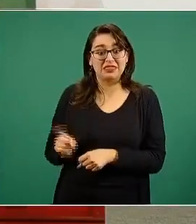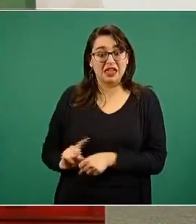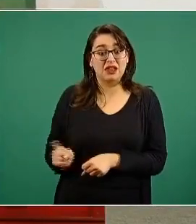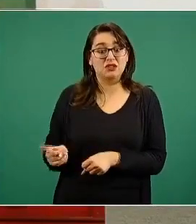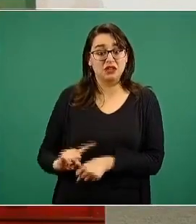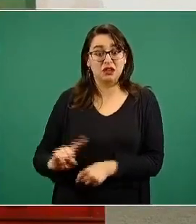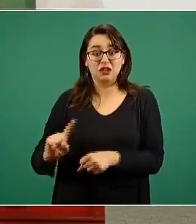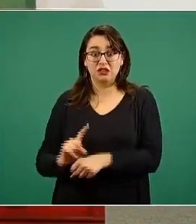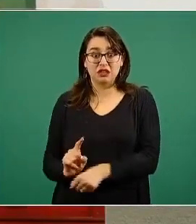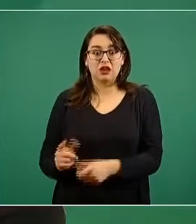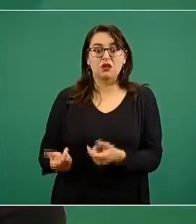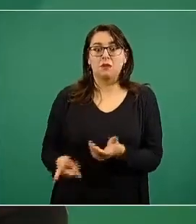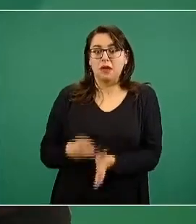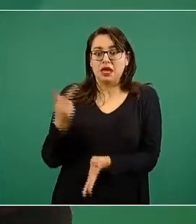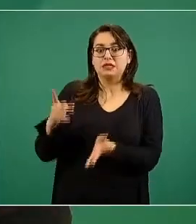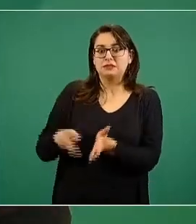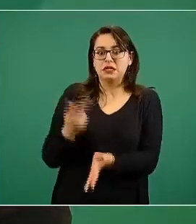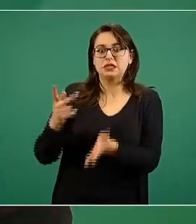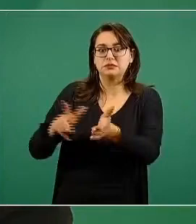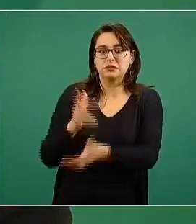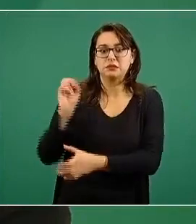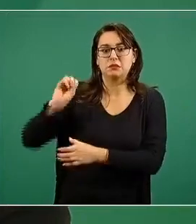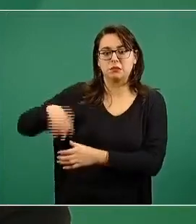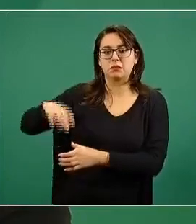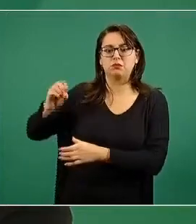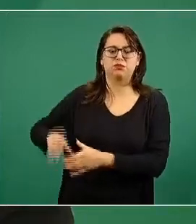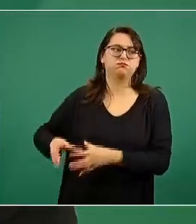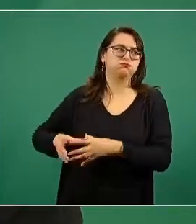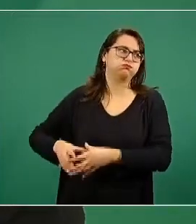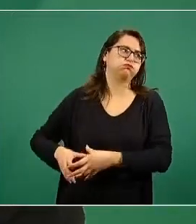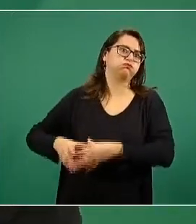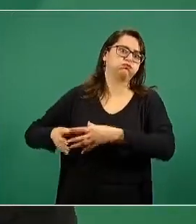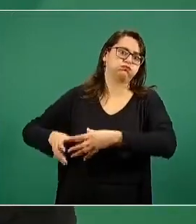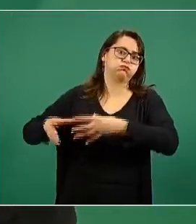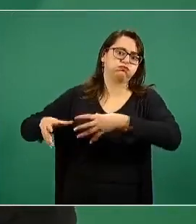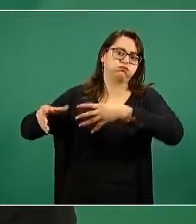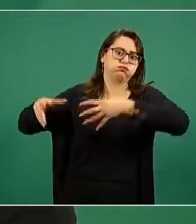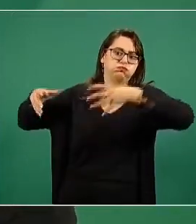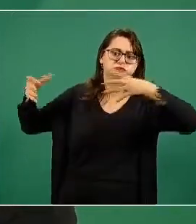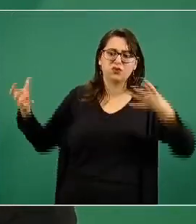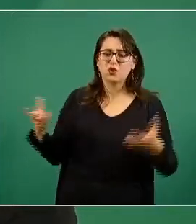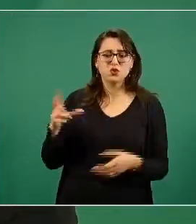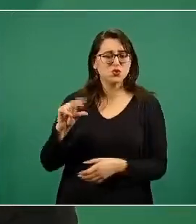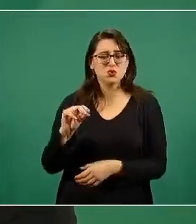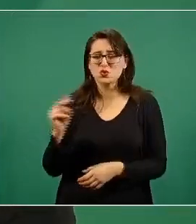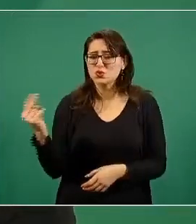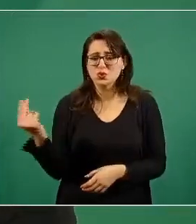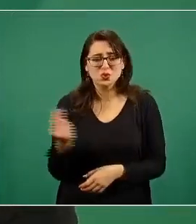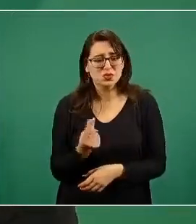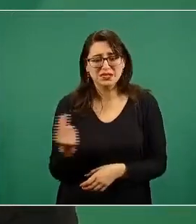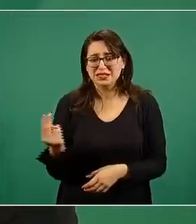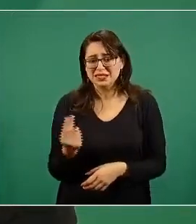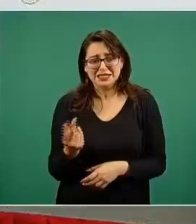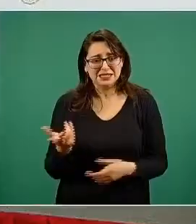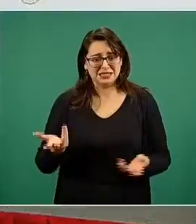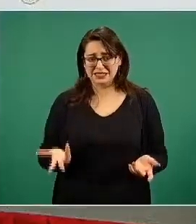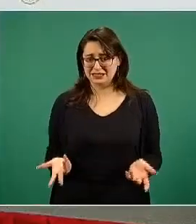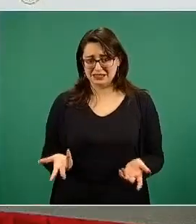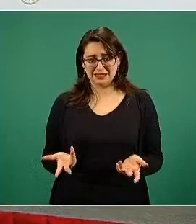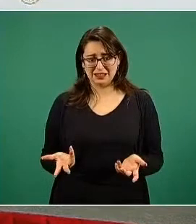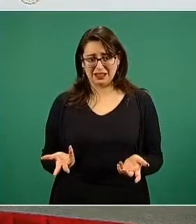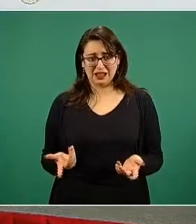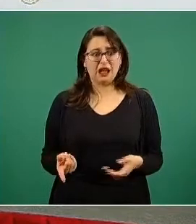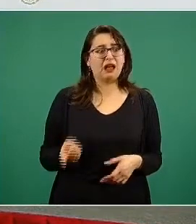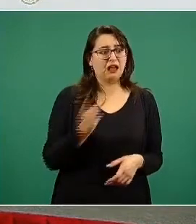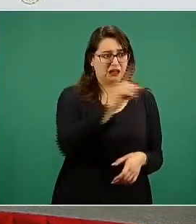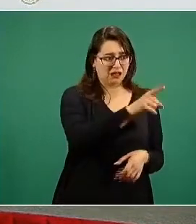o 4 veces al día, vamos a contribuir todavía más de lo que en realidad representa la carga que